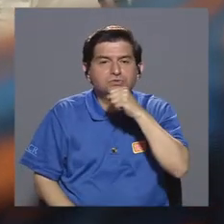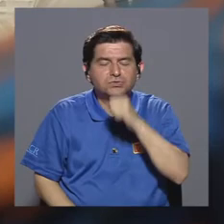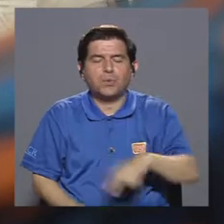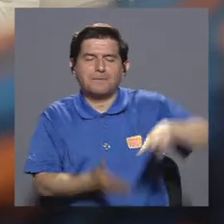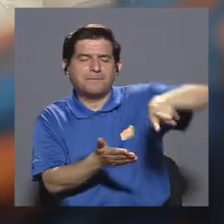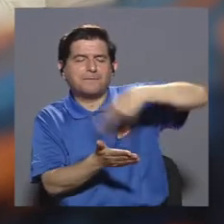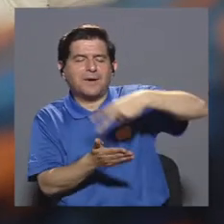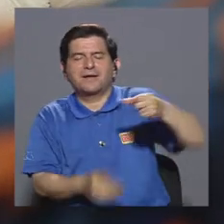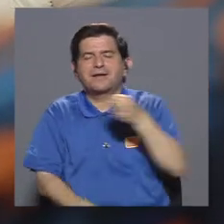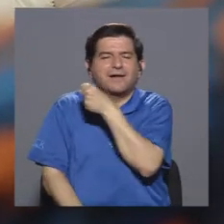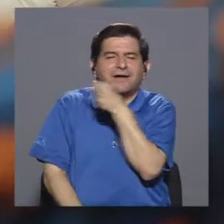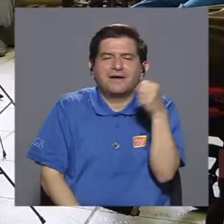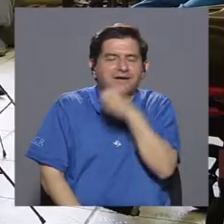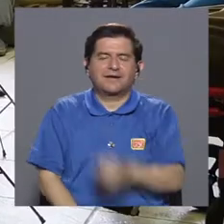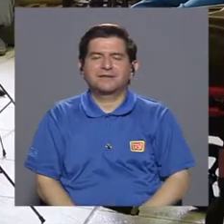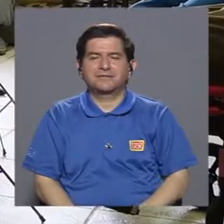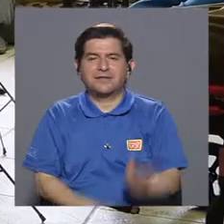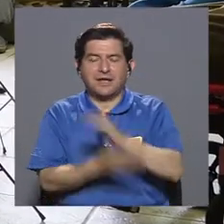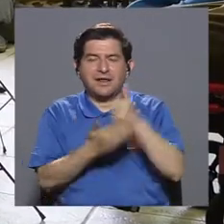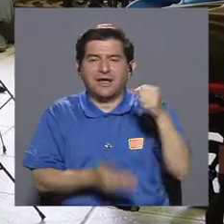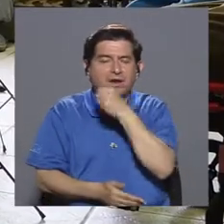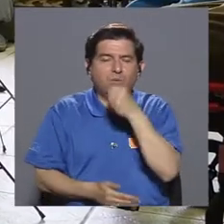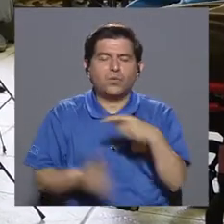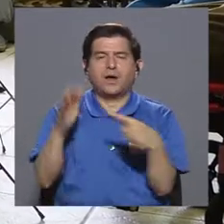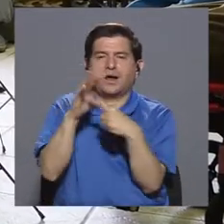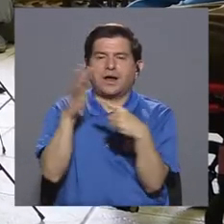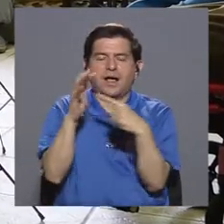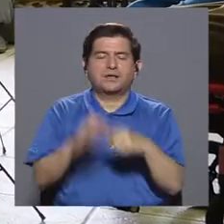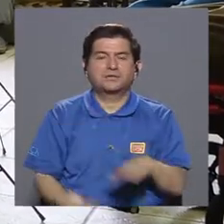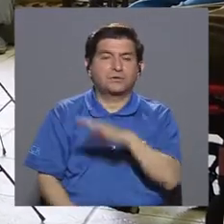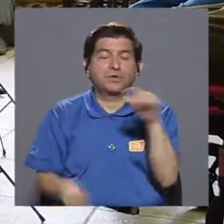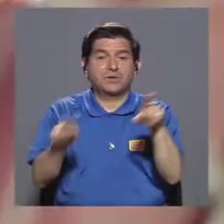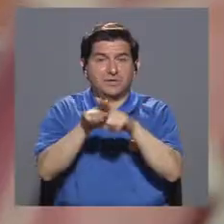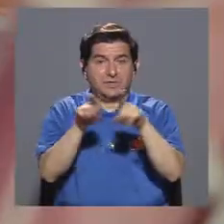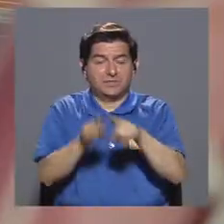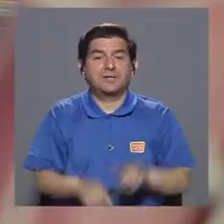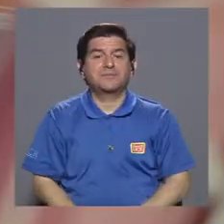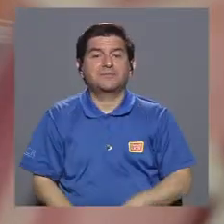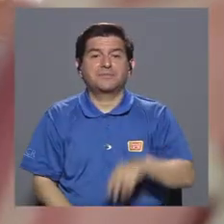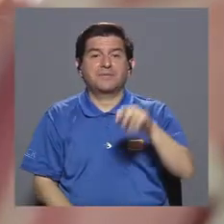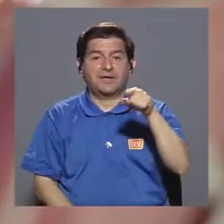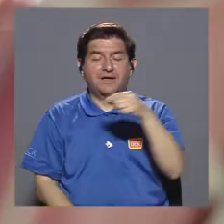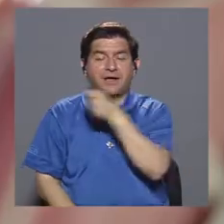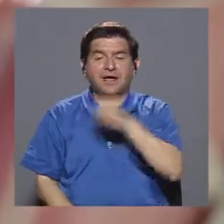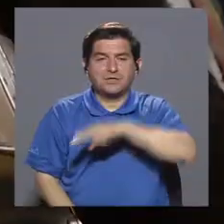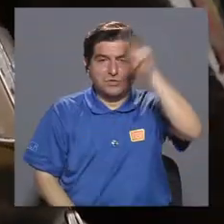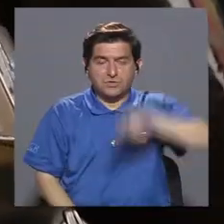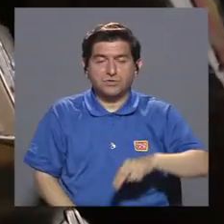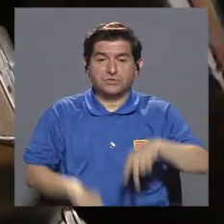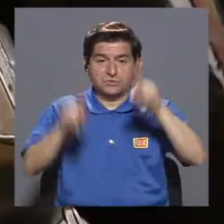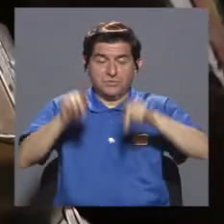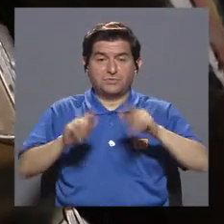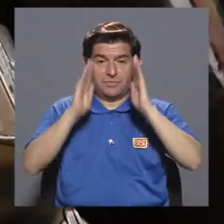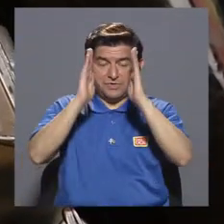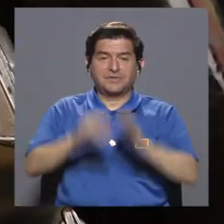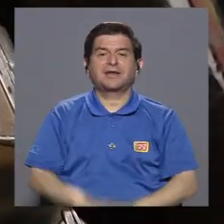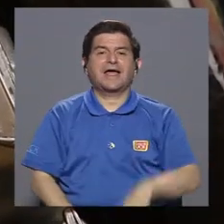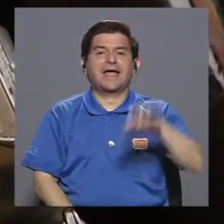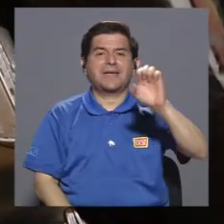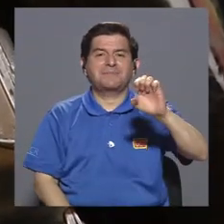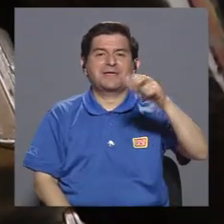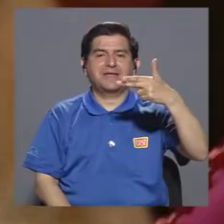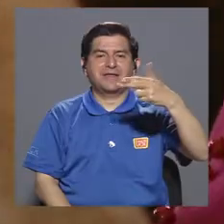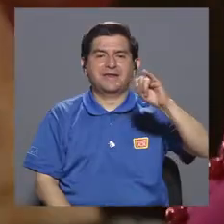adultos mayores a bailar y a cantar con algunos cantos populares y villancicos. Entre el público estuvo doña